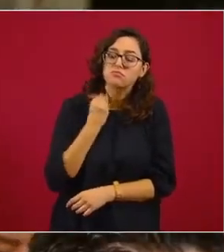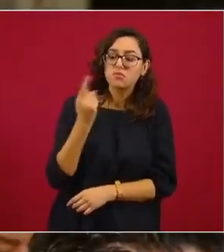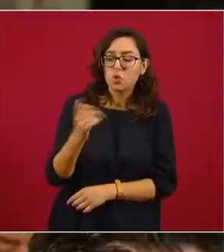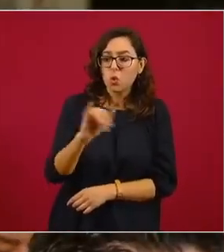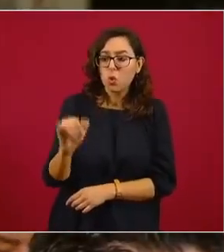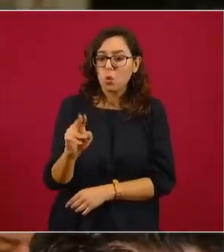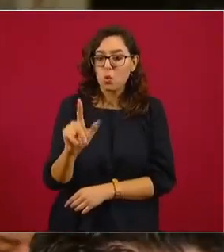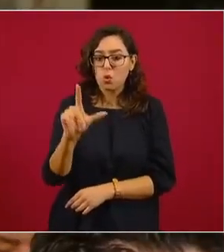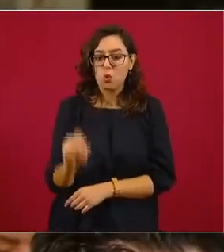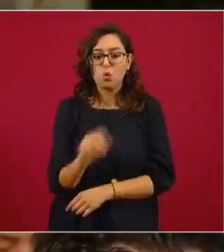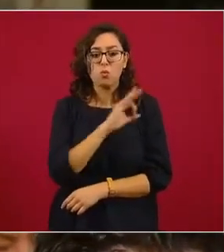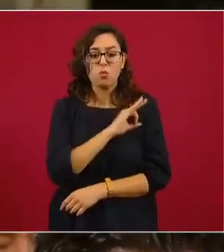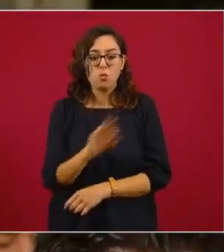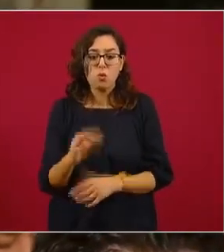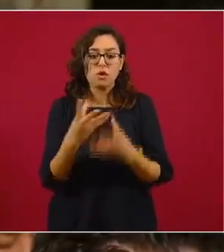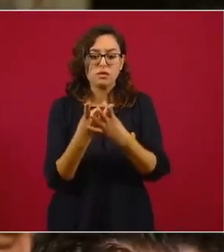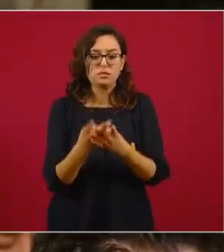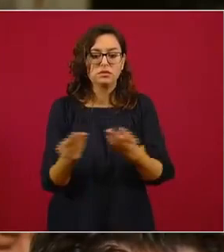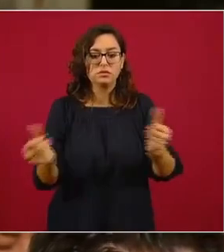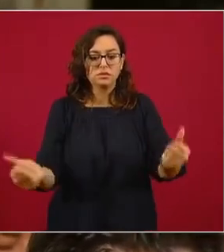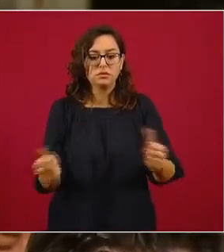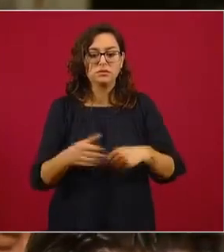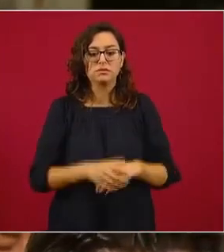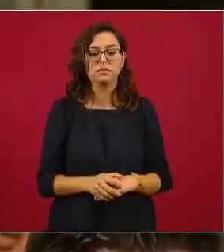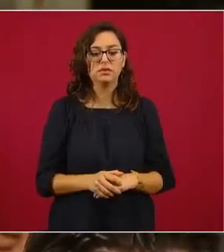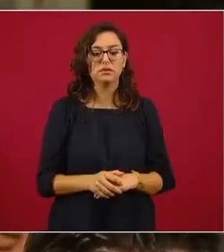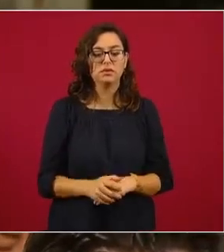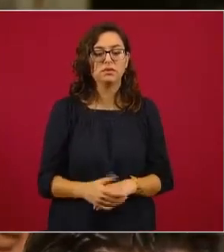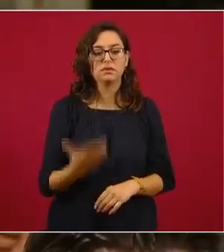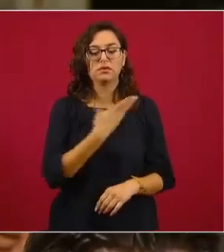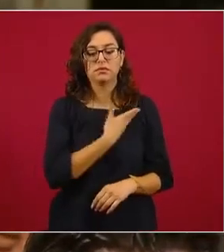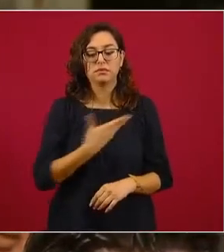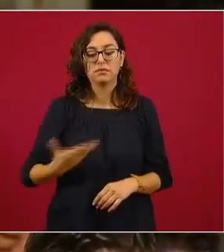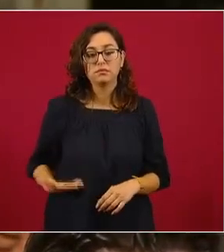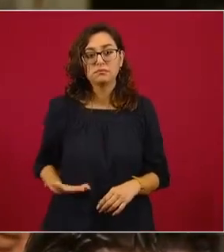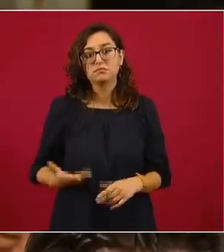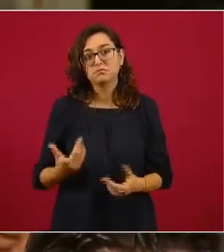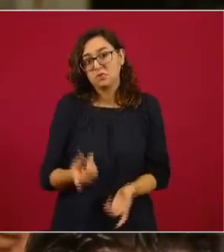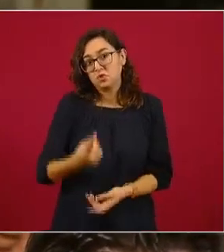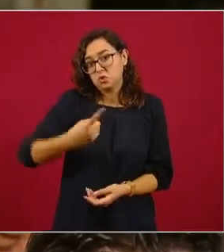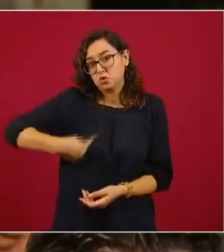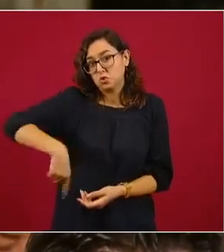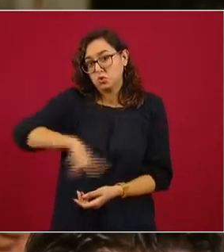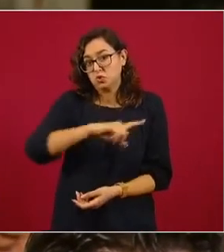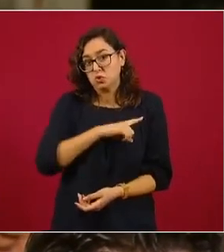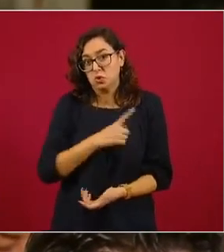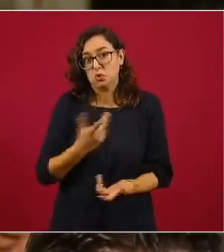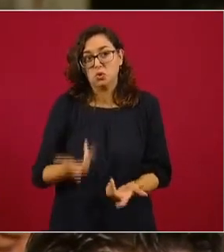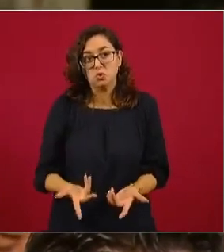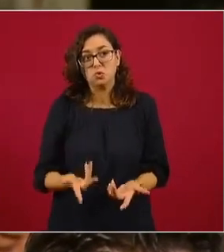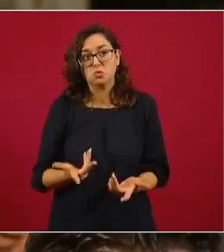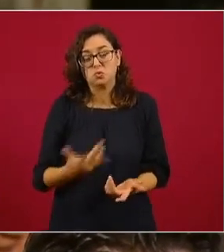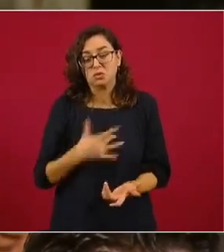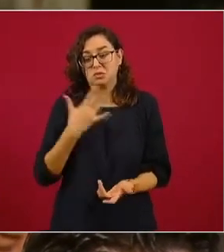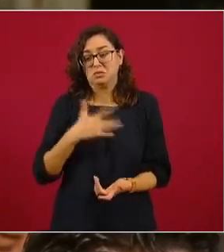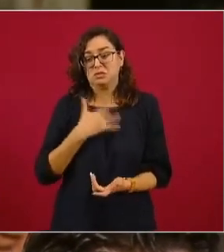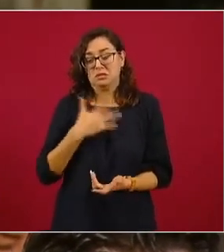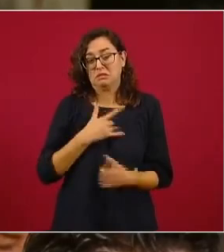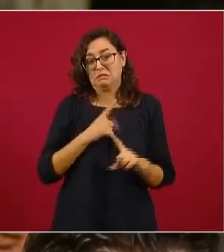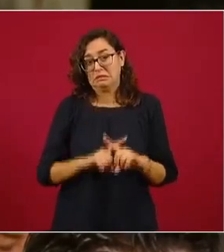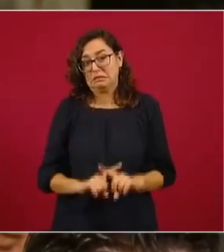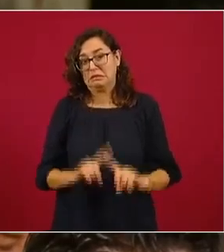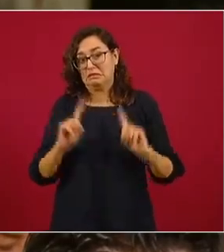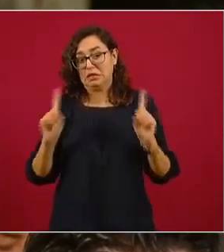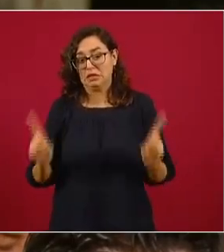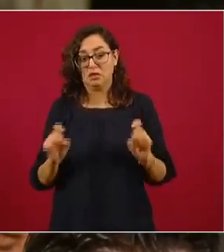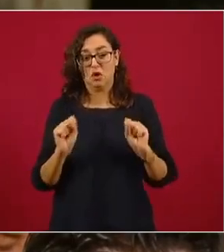él encontrará una solución al problema. Presidente, si queremos resultados diferentes en nuestras oficinas en el extranjero, pongamos a despachar